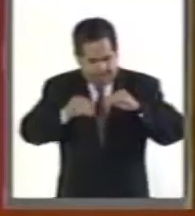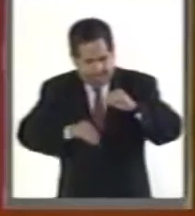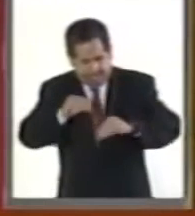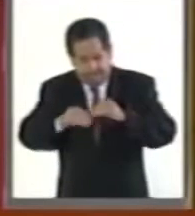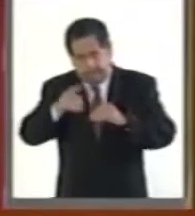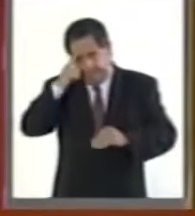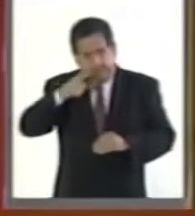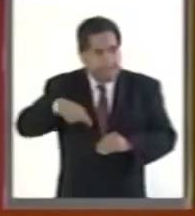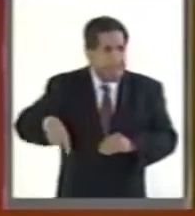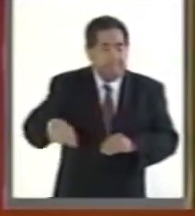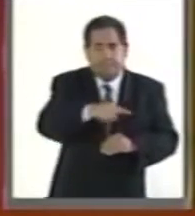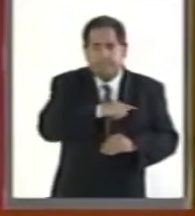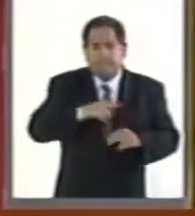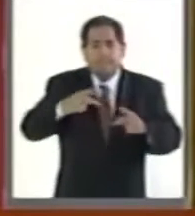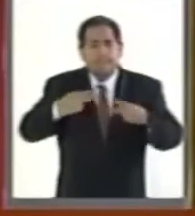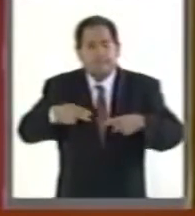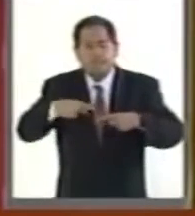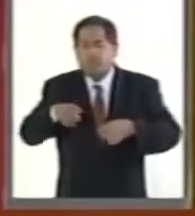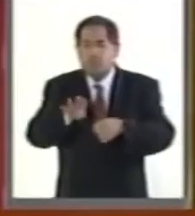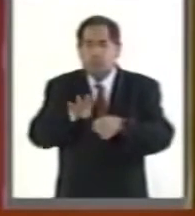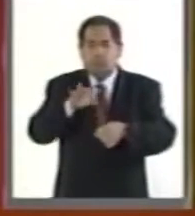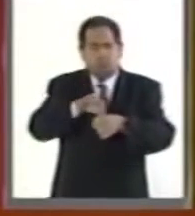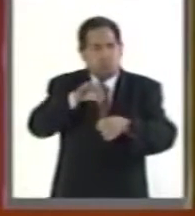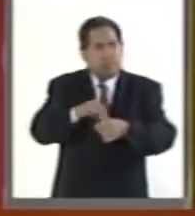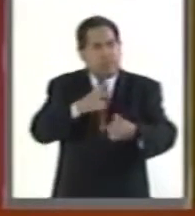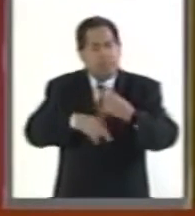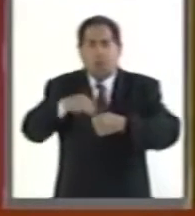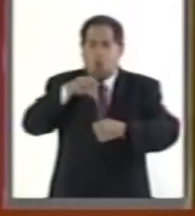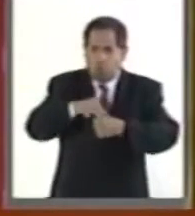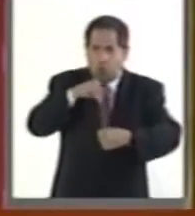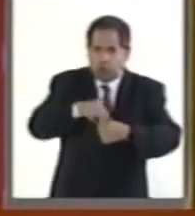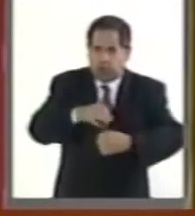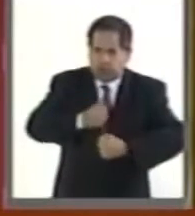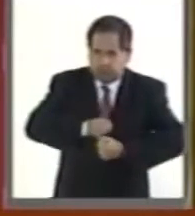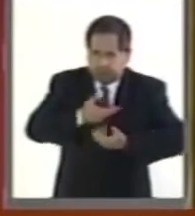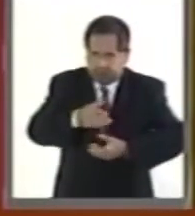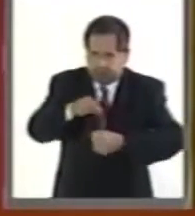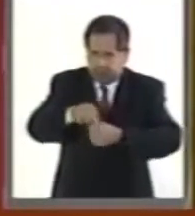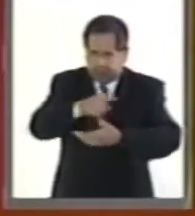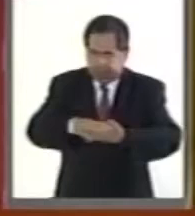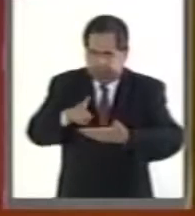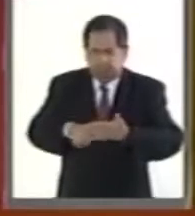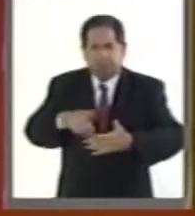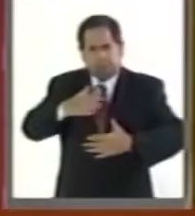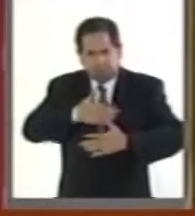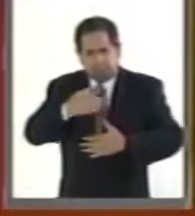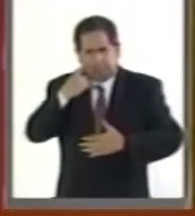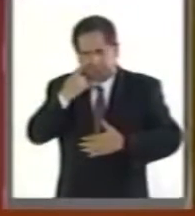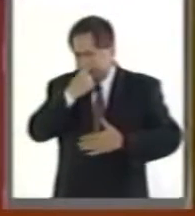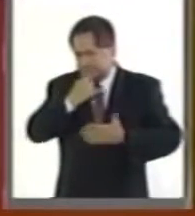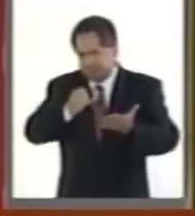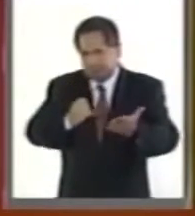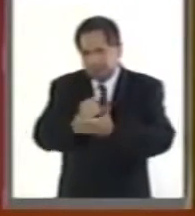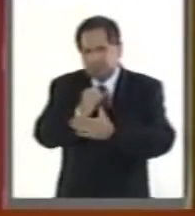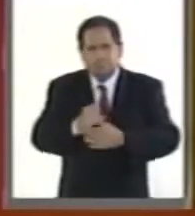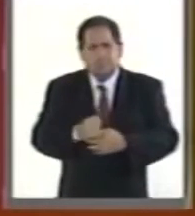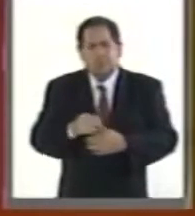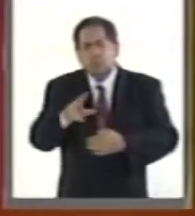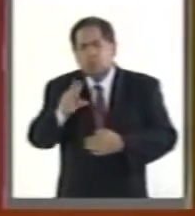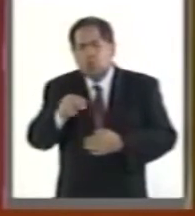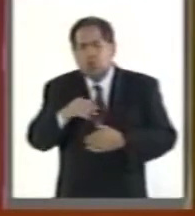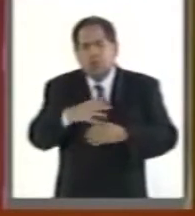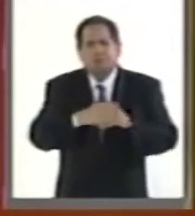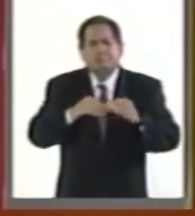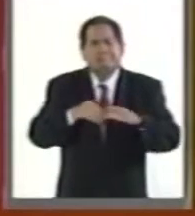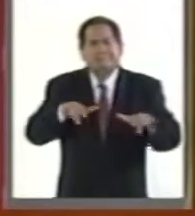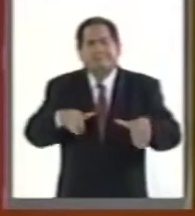la ciudadanía emita su voto y, por tanto, asuma la decisión de no abstenerse por